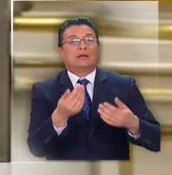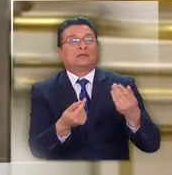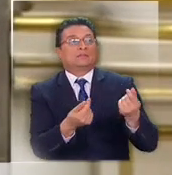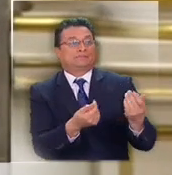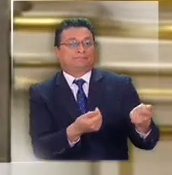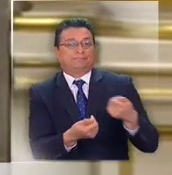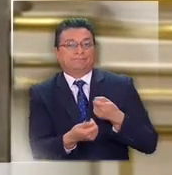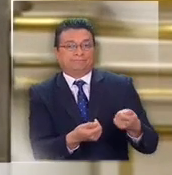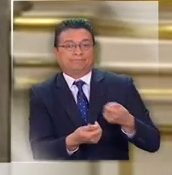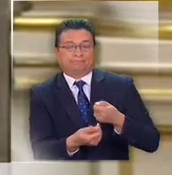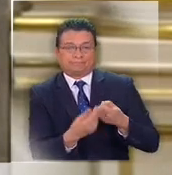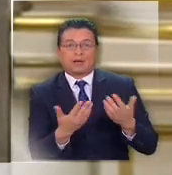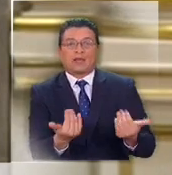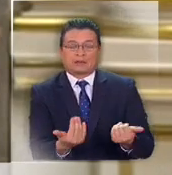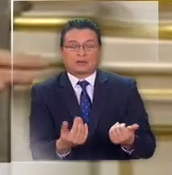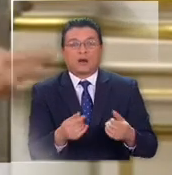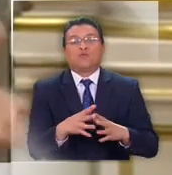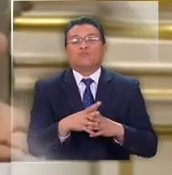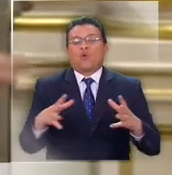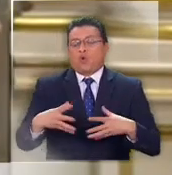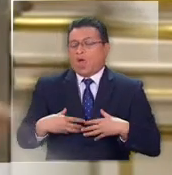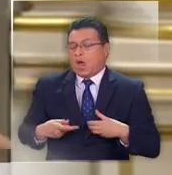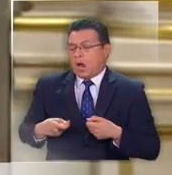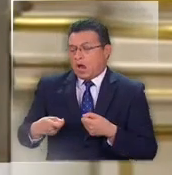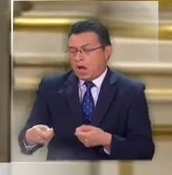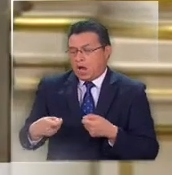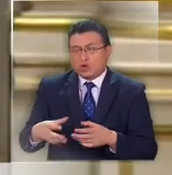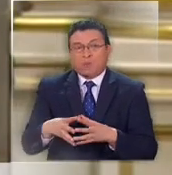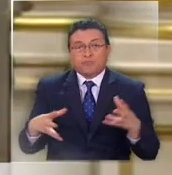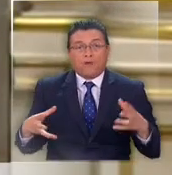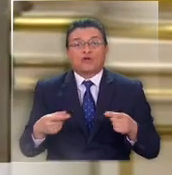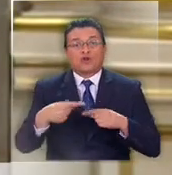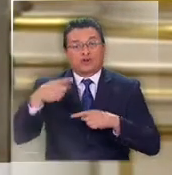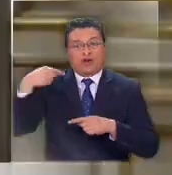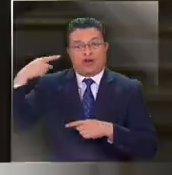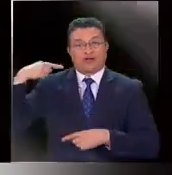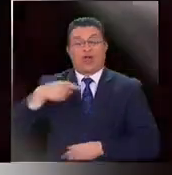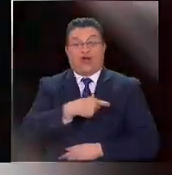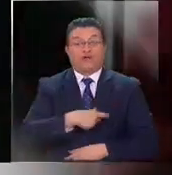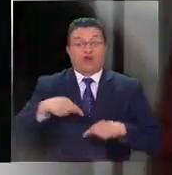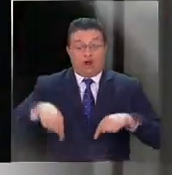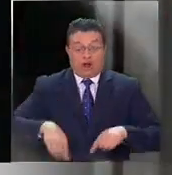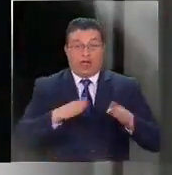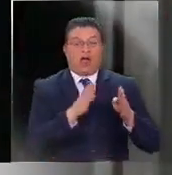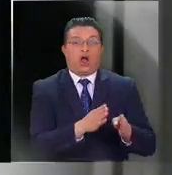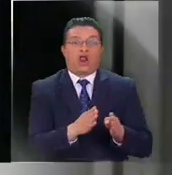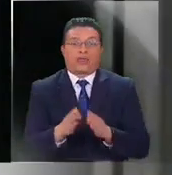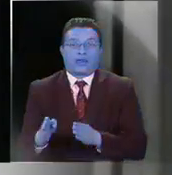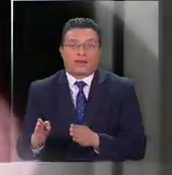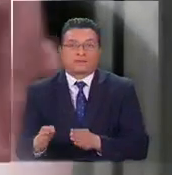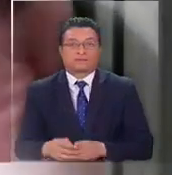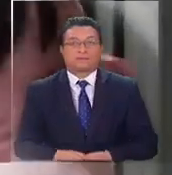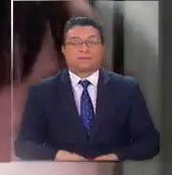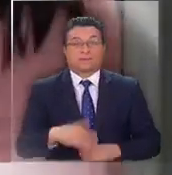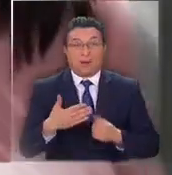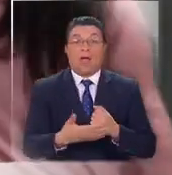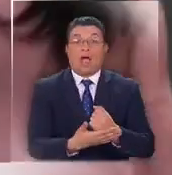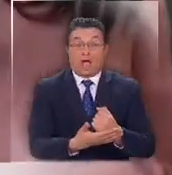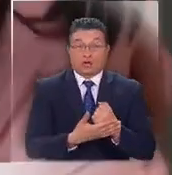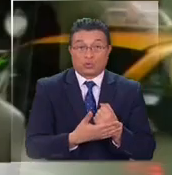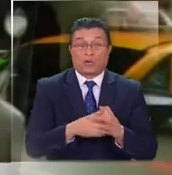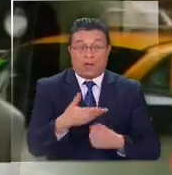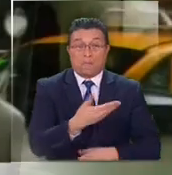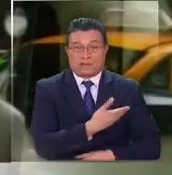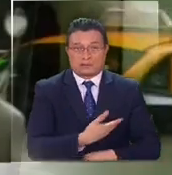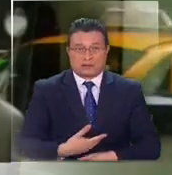externo, producto del enorme gasto público que heredamos y que estamos ordenando. Un pedido de ayuda con el que el mandatario busca